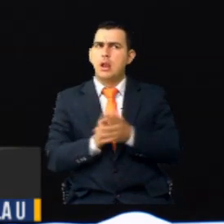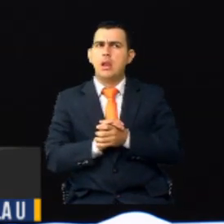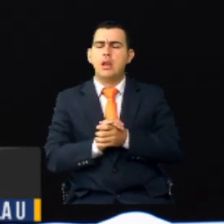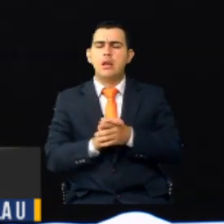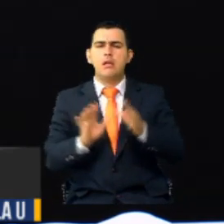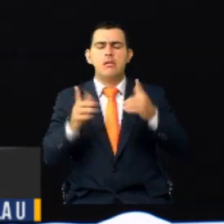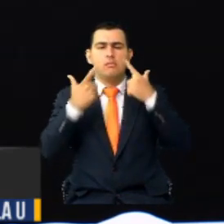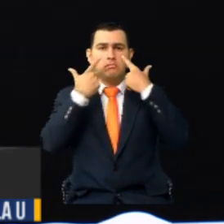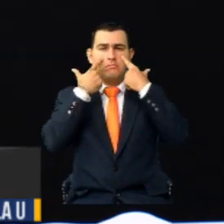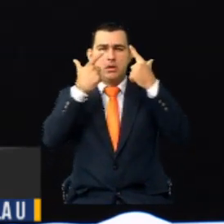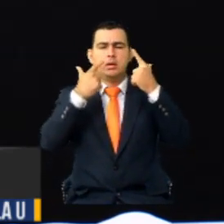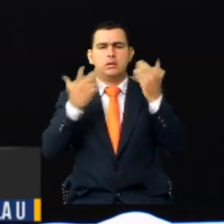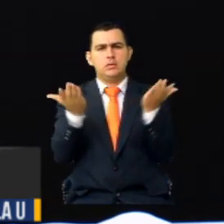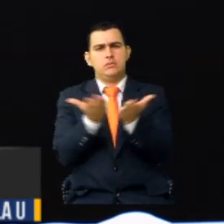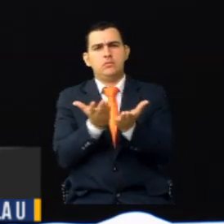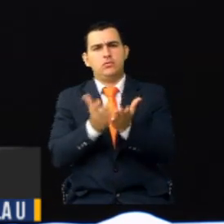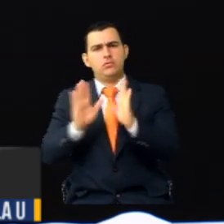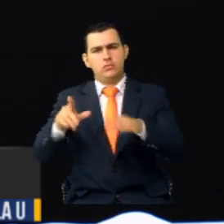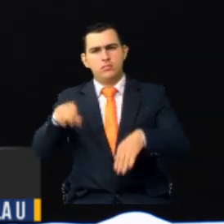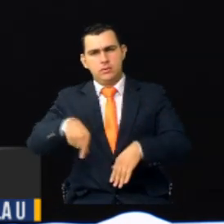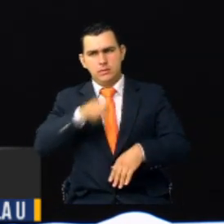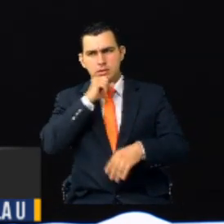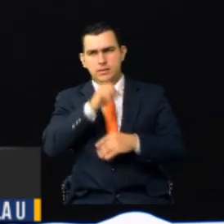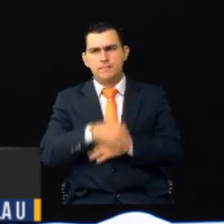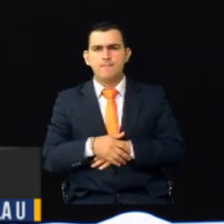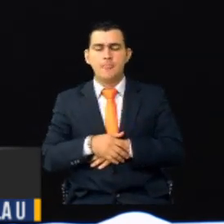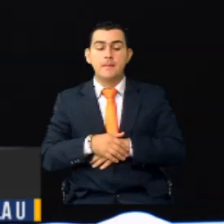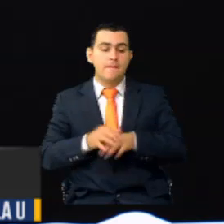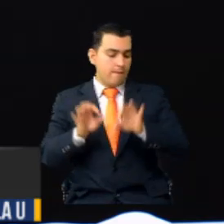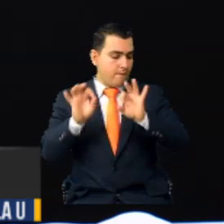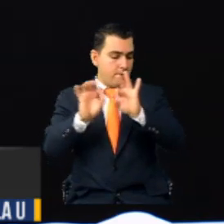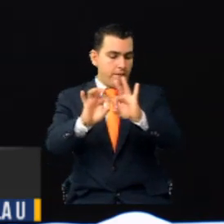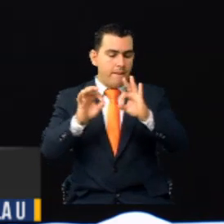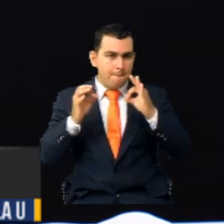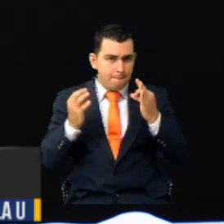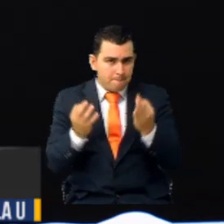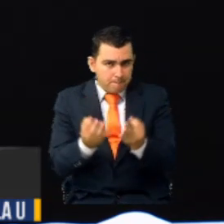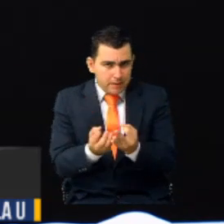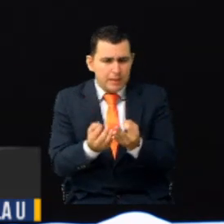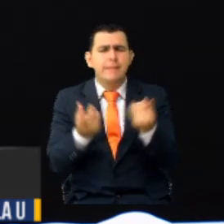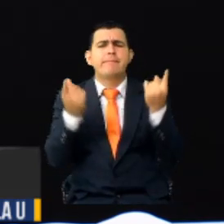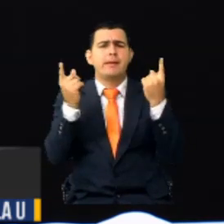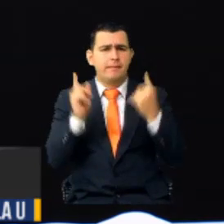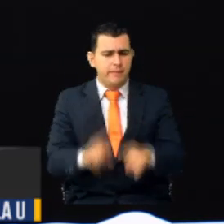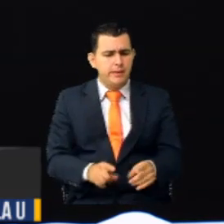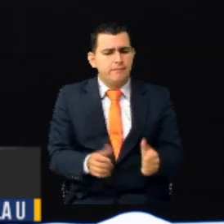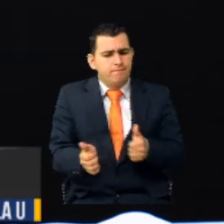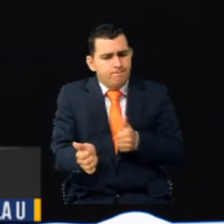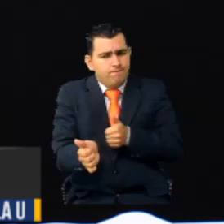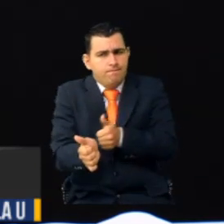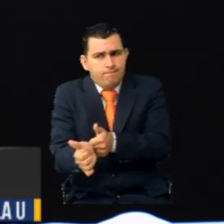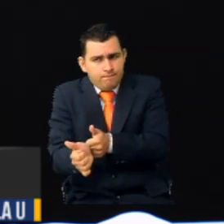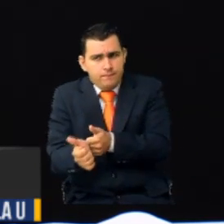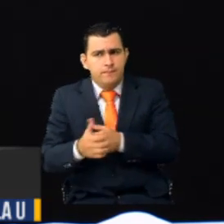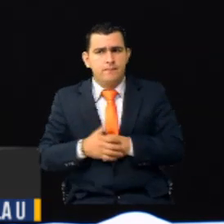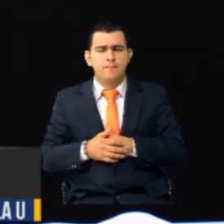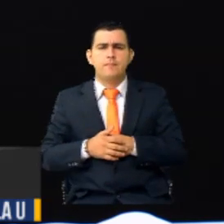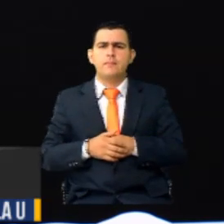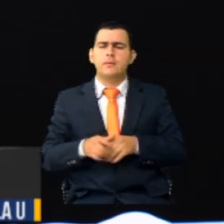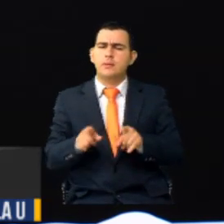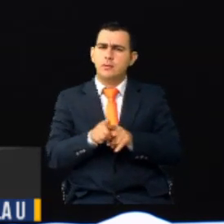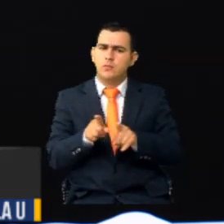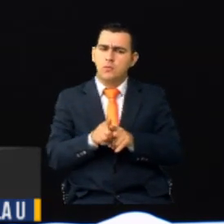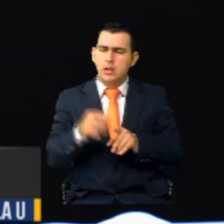del sistema educativo municipal. La familia tendrá que ser también otro aliado fundamental en la implementación de